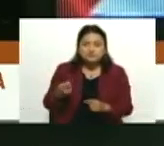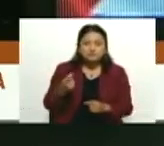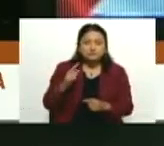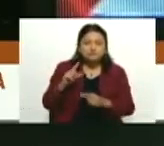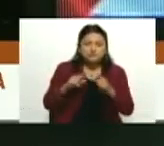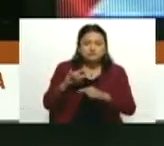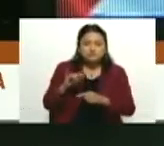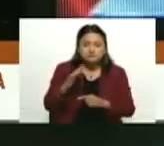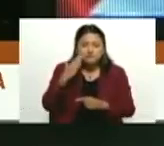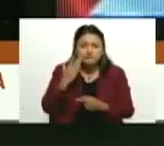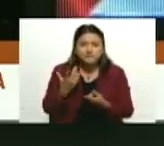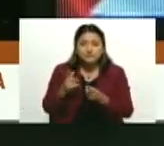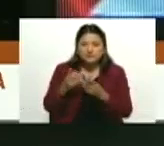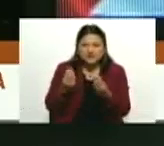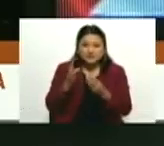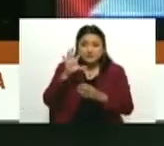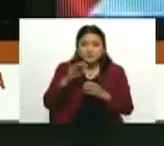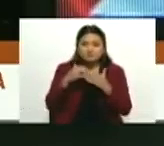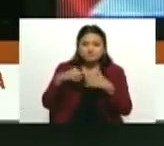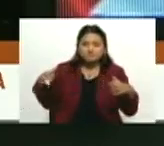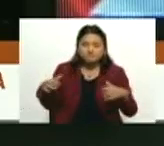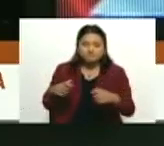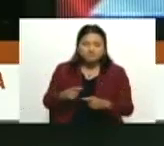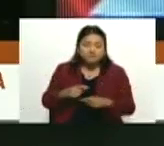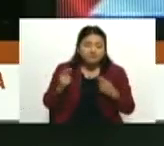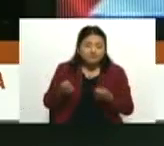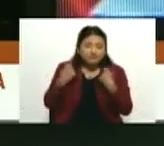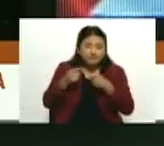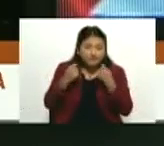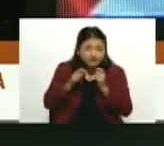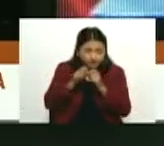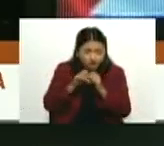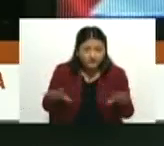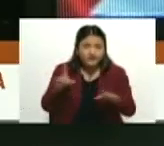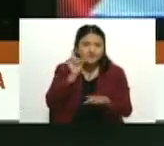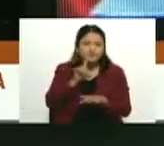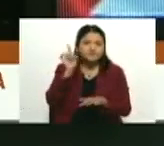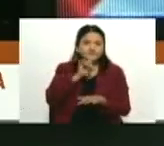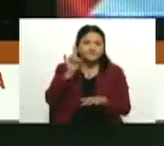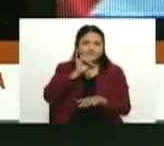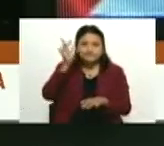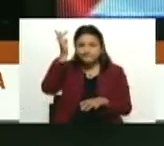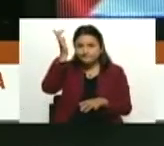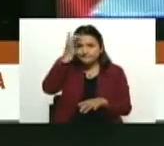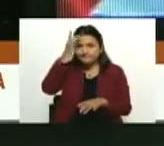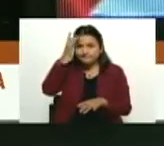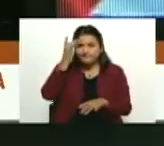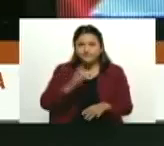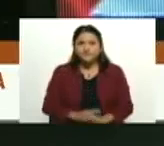para tratar de dividir a los pueblos, para tratar de